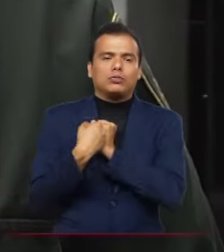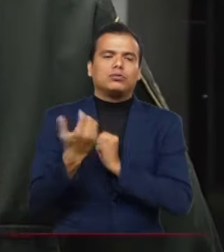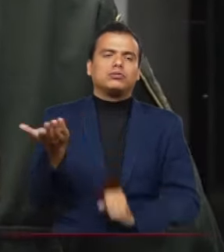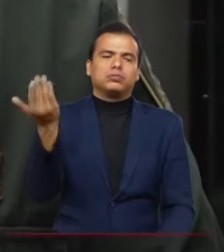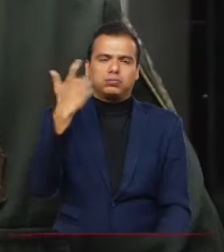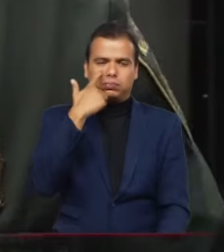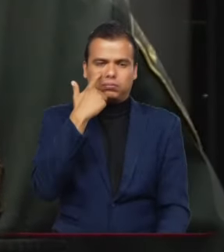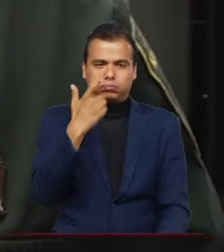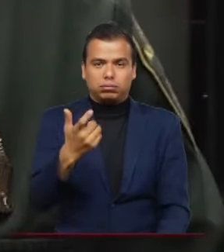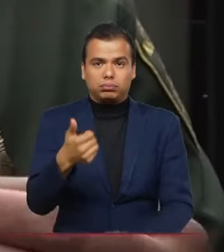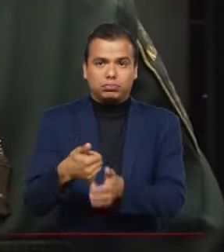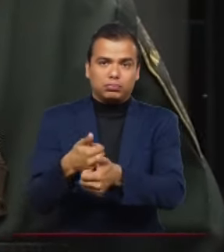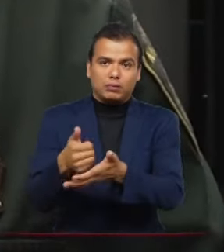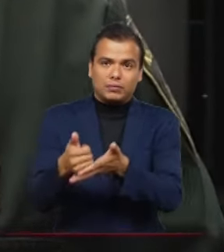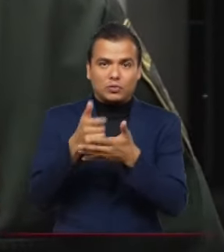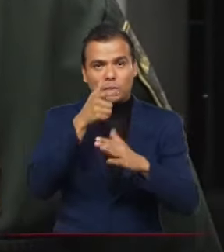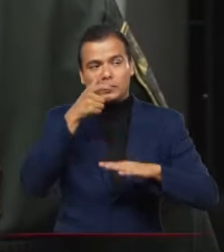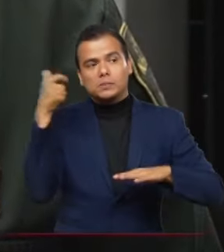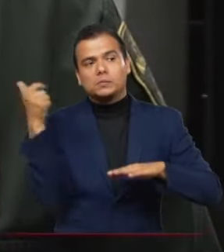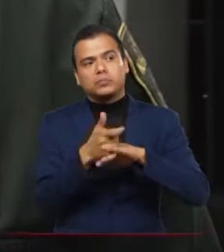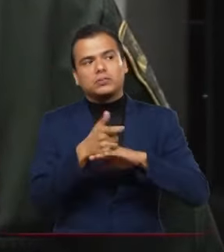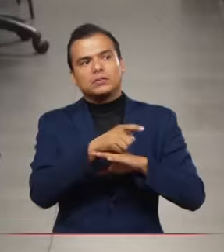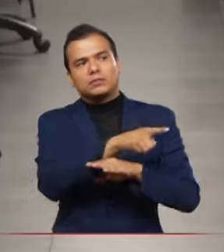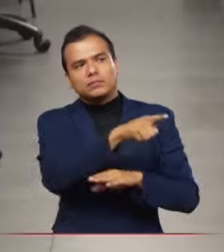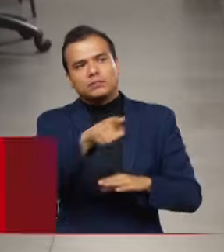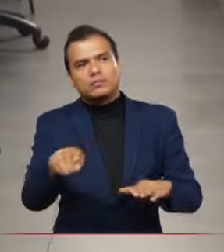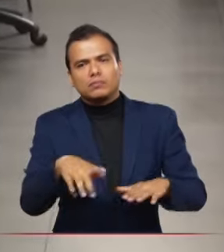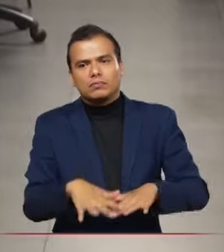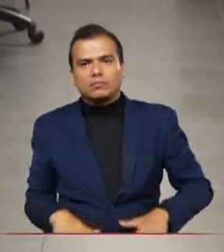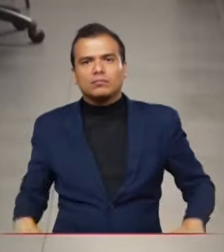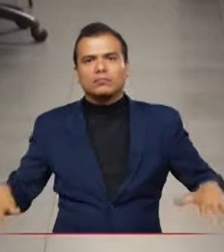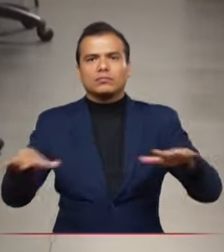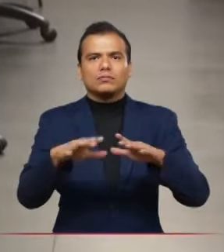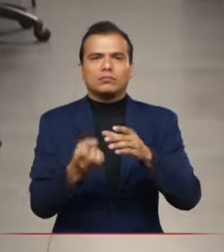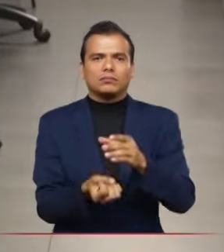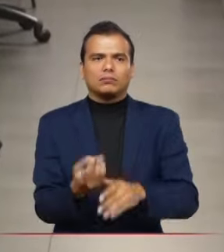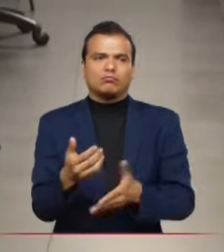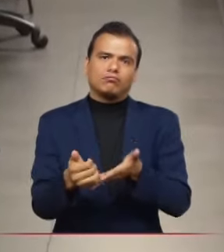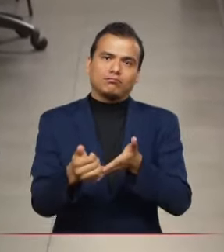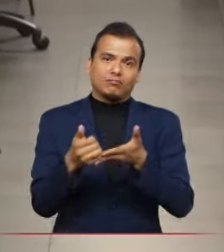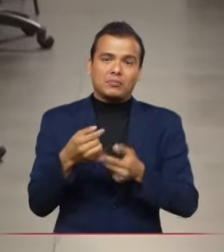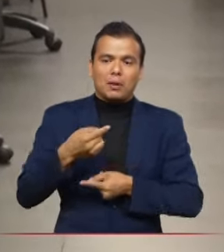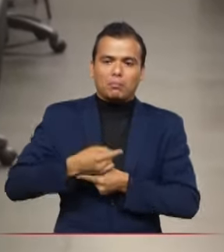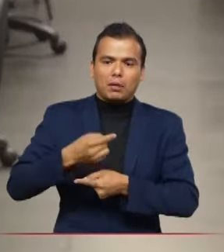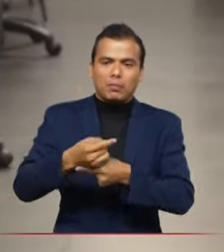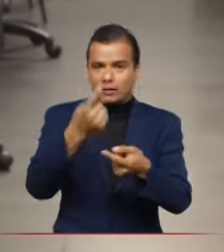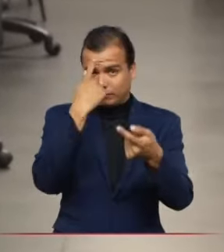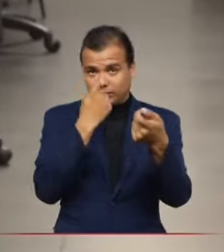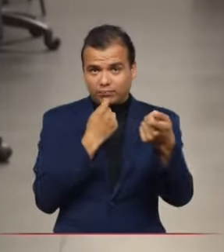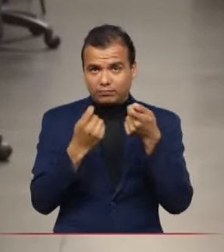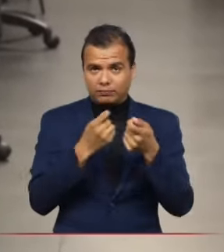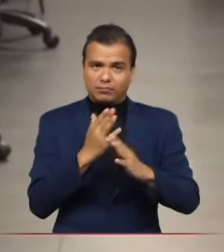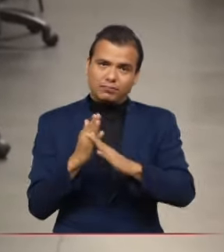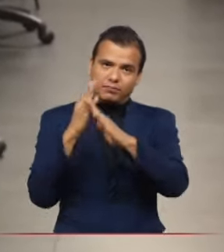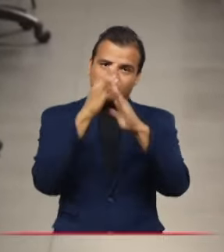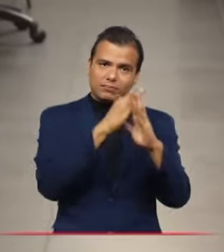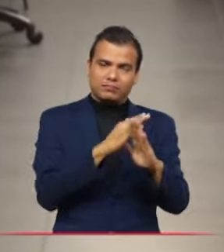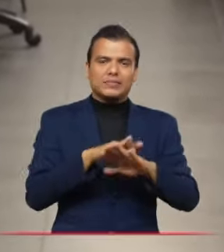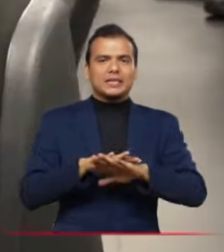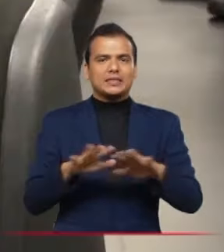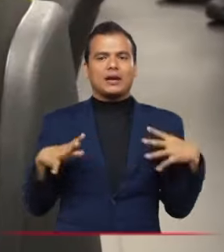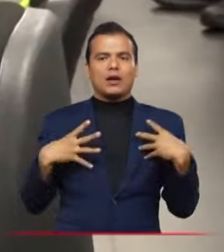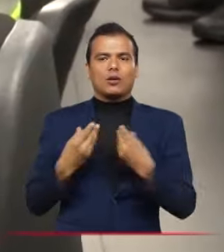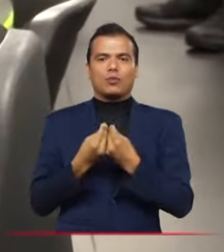monitoreo, un control más detallado de la ciudad que nos va a permitir y nos va a traer buenos resultados en temas de seguridad y convivencia. Vienen